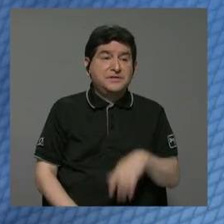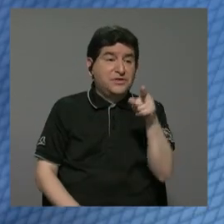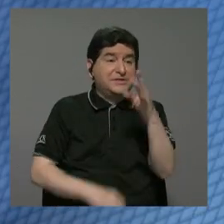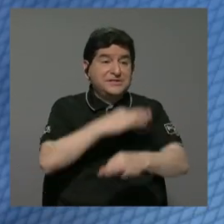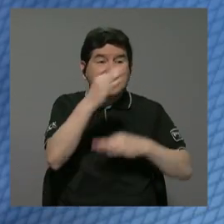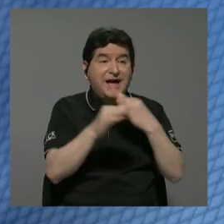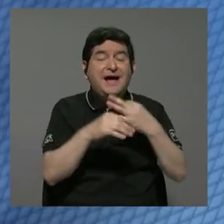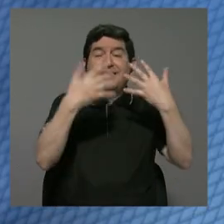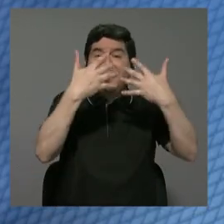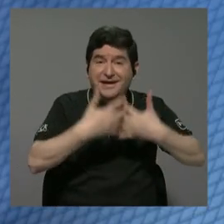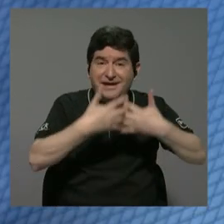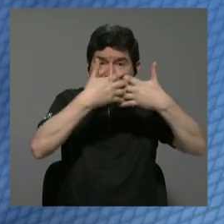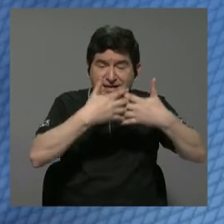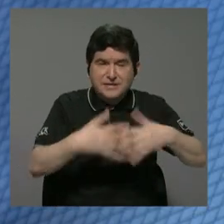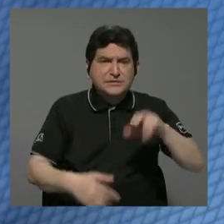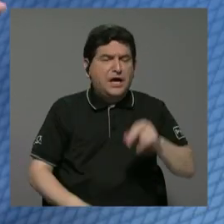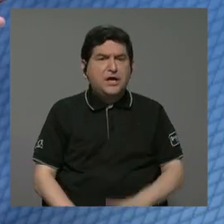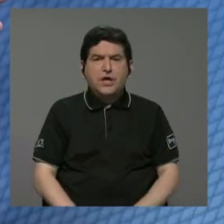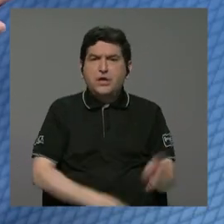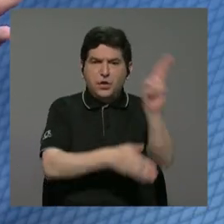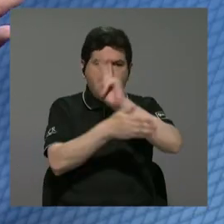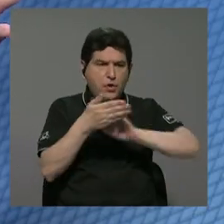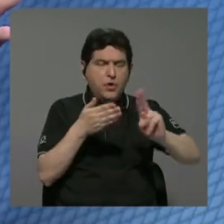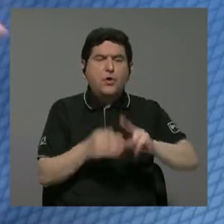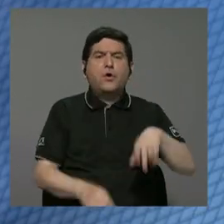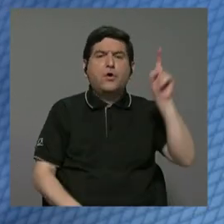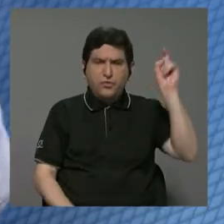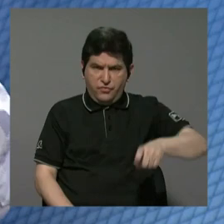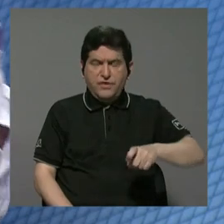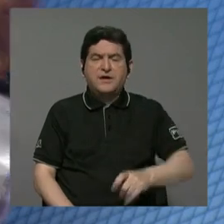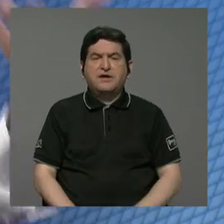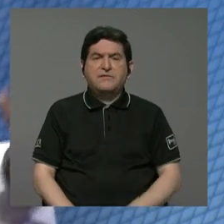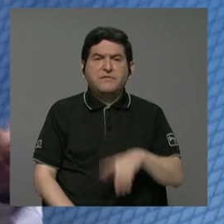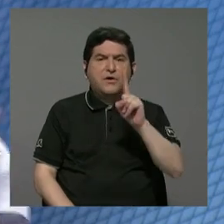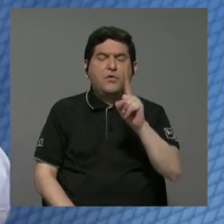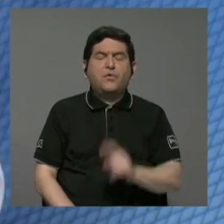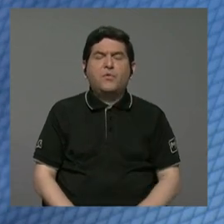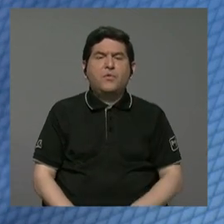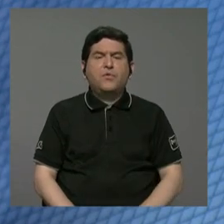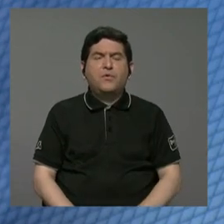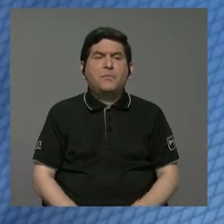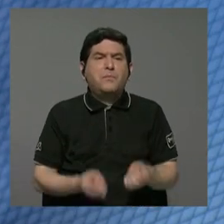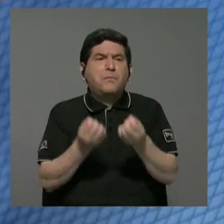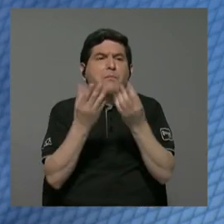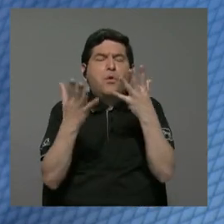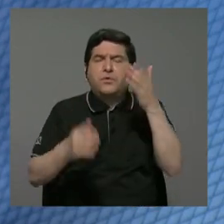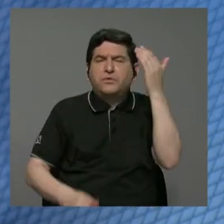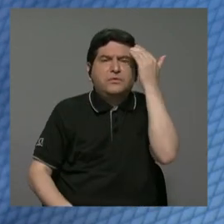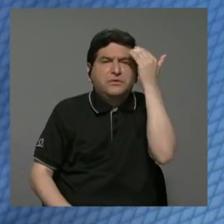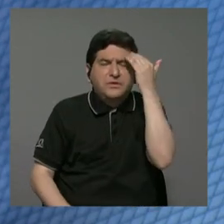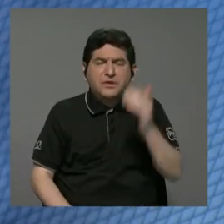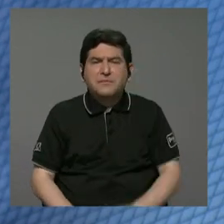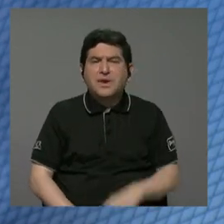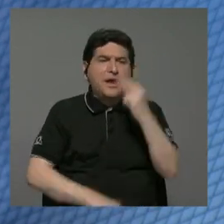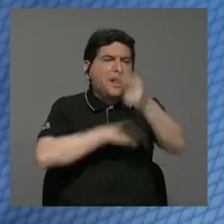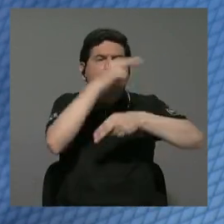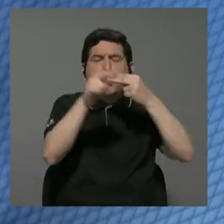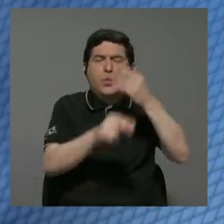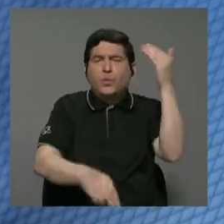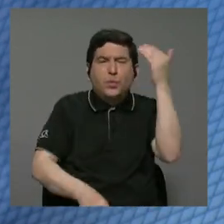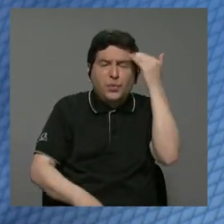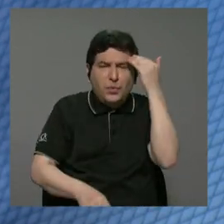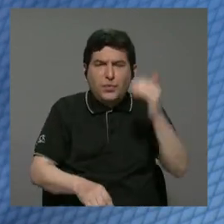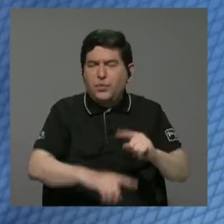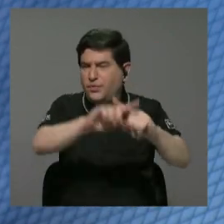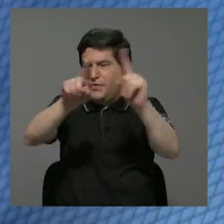de empresas, en vez de ver la universidad como lo que debe ser, claro, una universalidad de saberes, una universalidad de conocimientos,